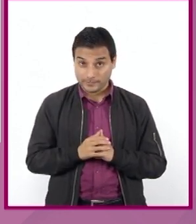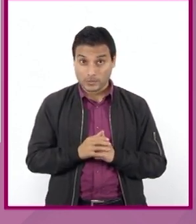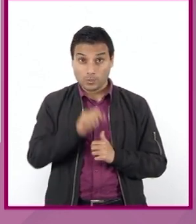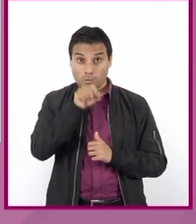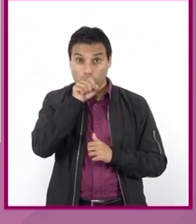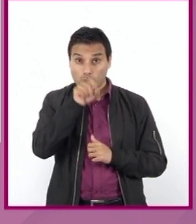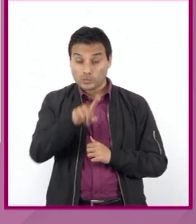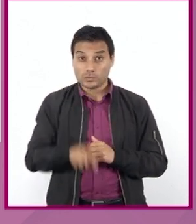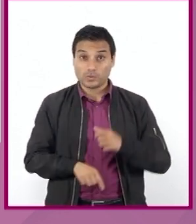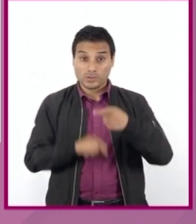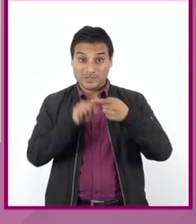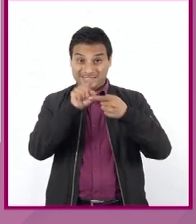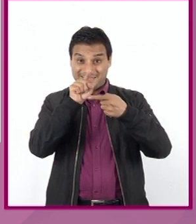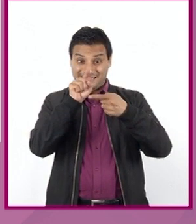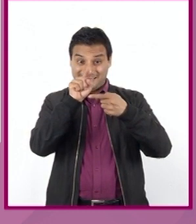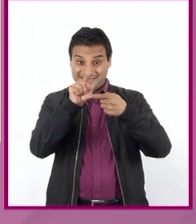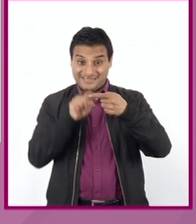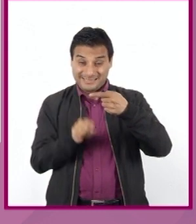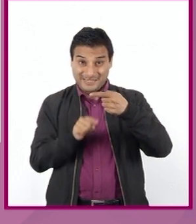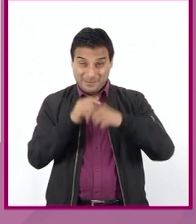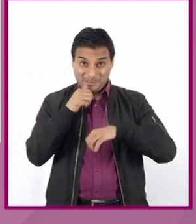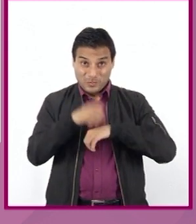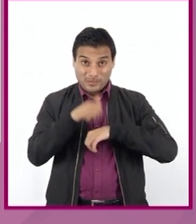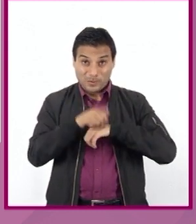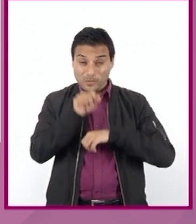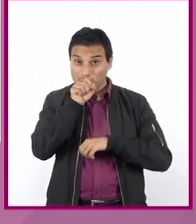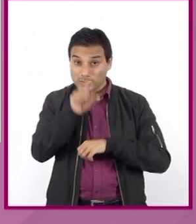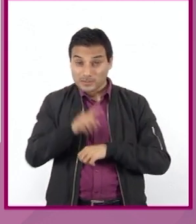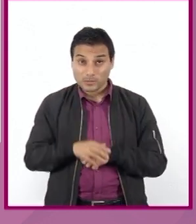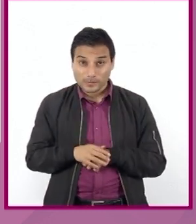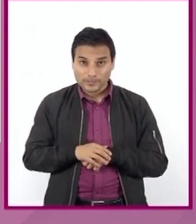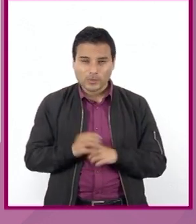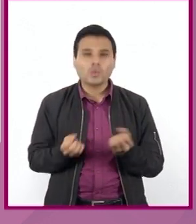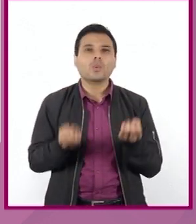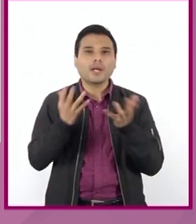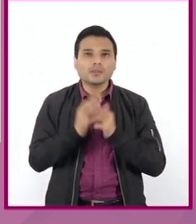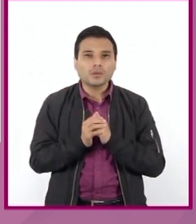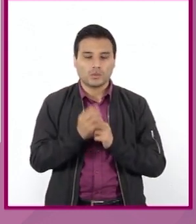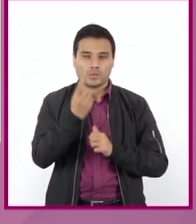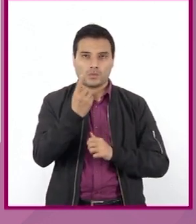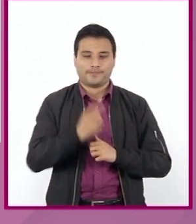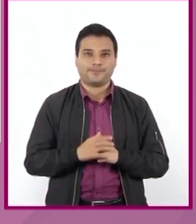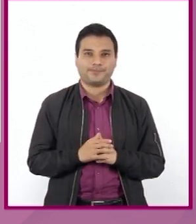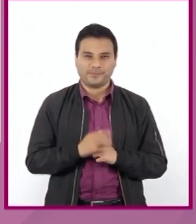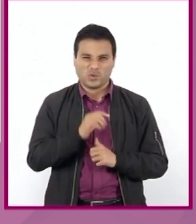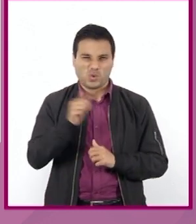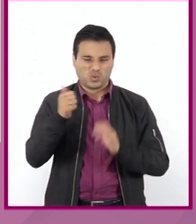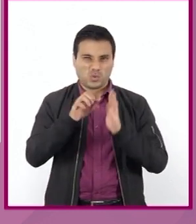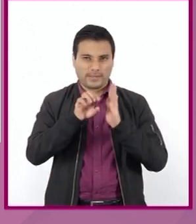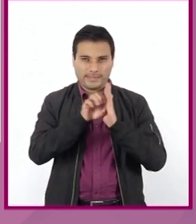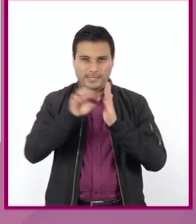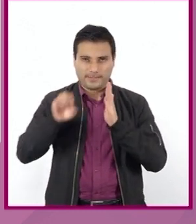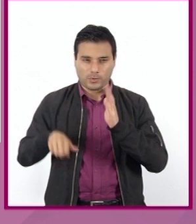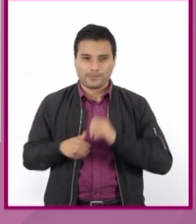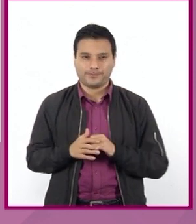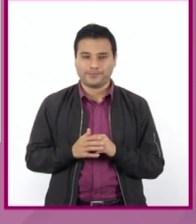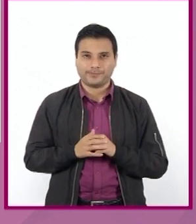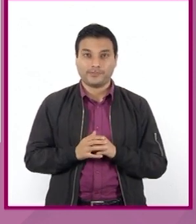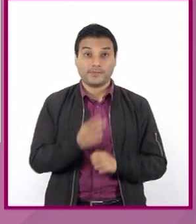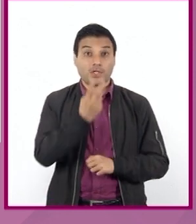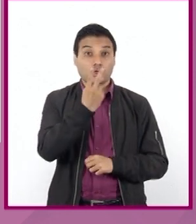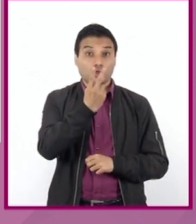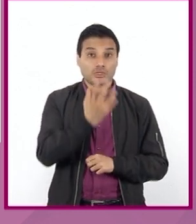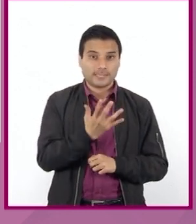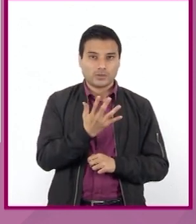mismo numerador y denominador, esto es igual a 1. Otro ejemplo, el inverso multiplicativo de